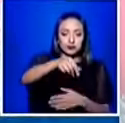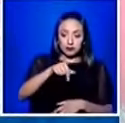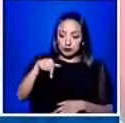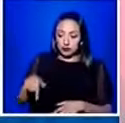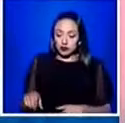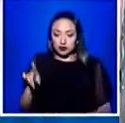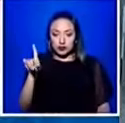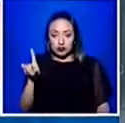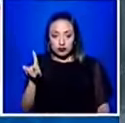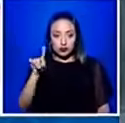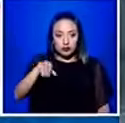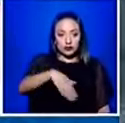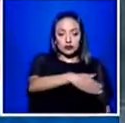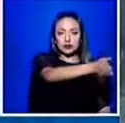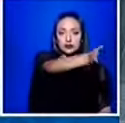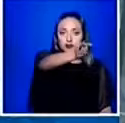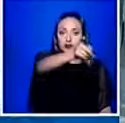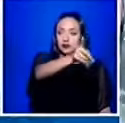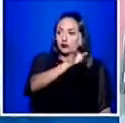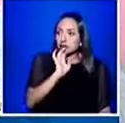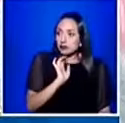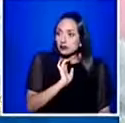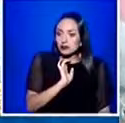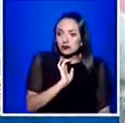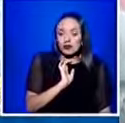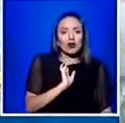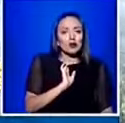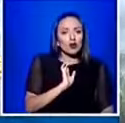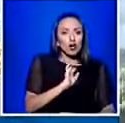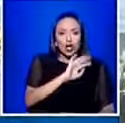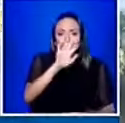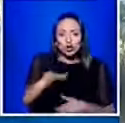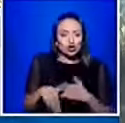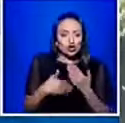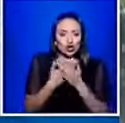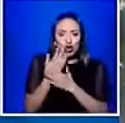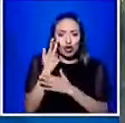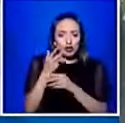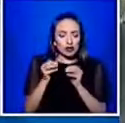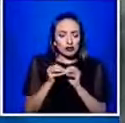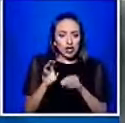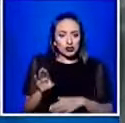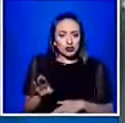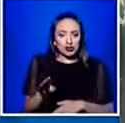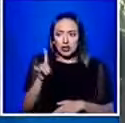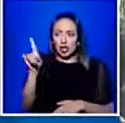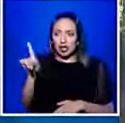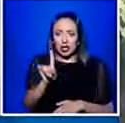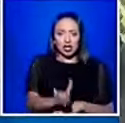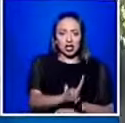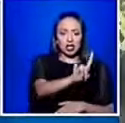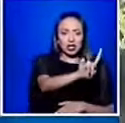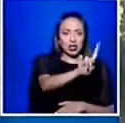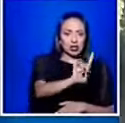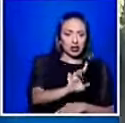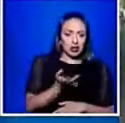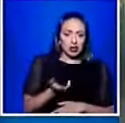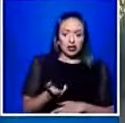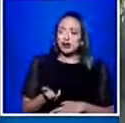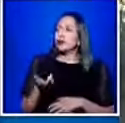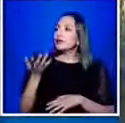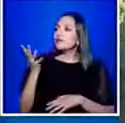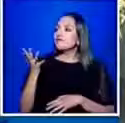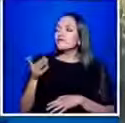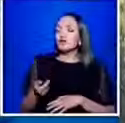aquí. ¿Será que están rebasados en la capacidad? Porque claro, todos los días es una fuga aquí, una fuga allá, una más allá. Ya no viene